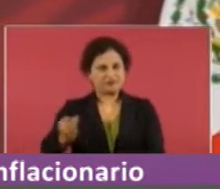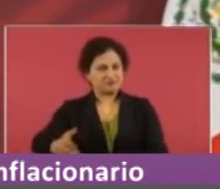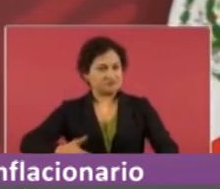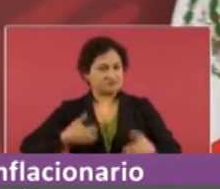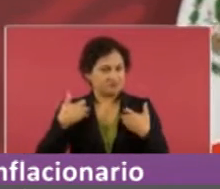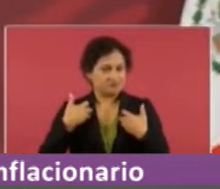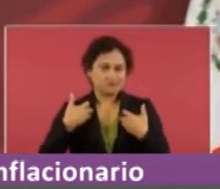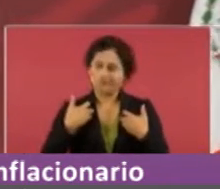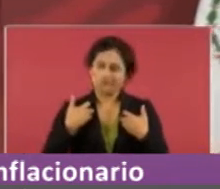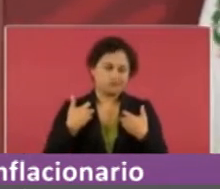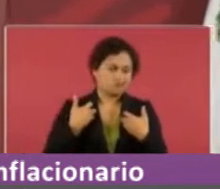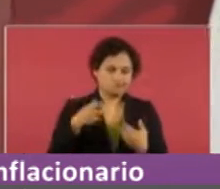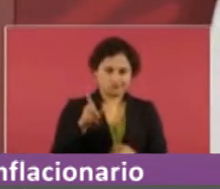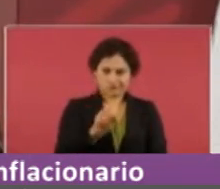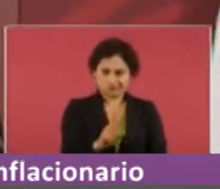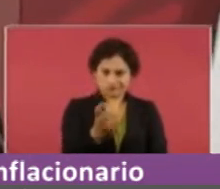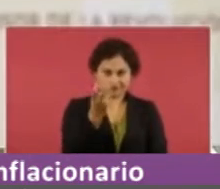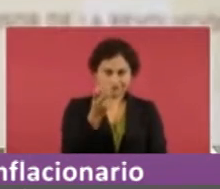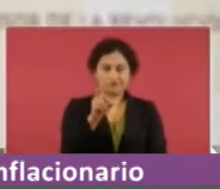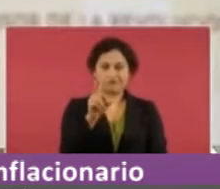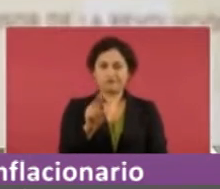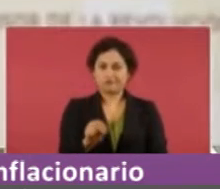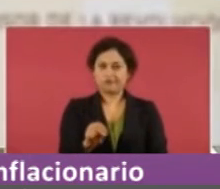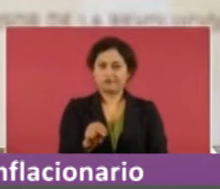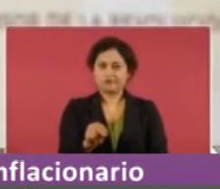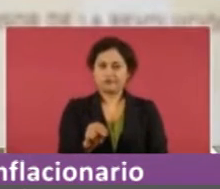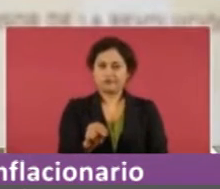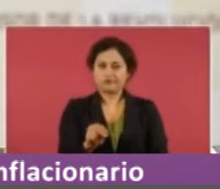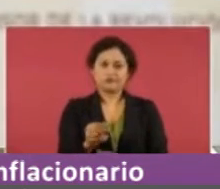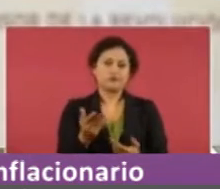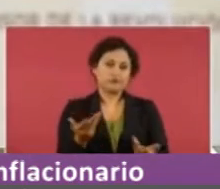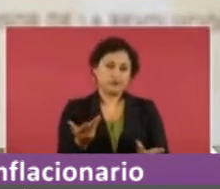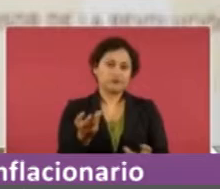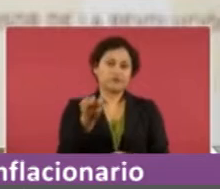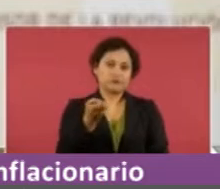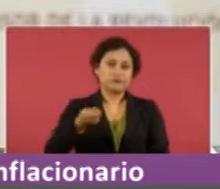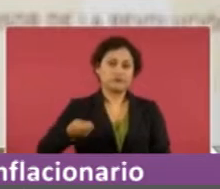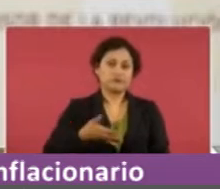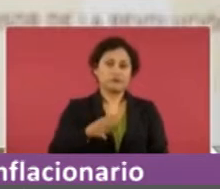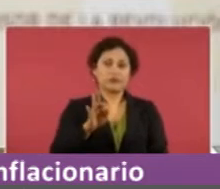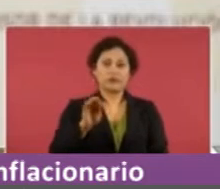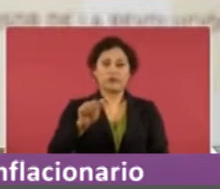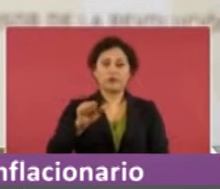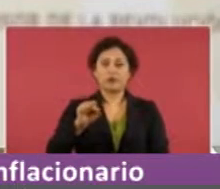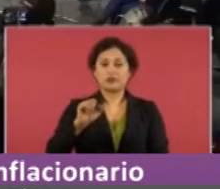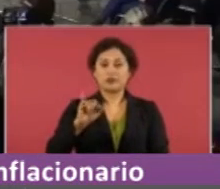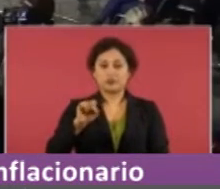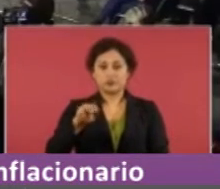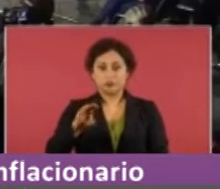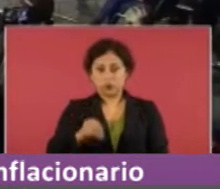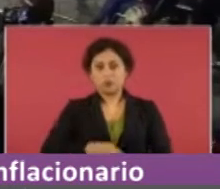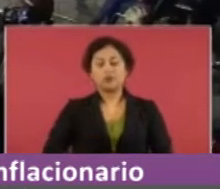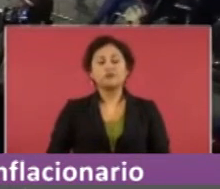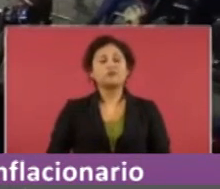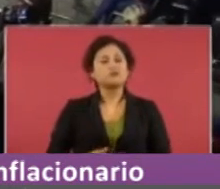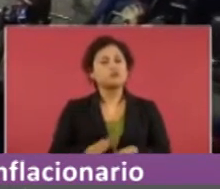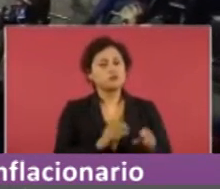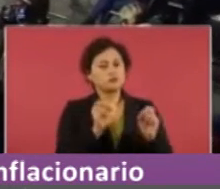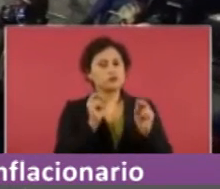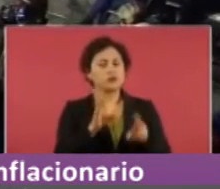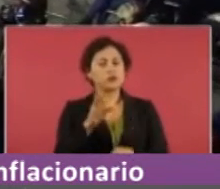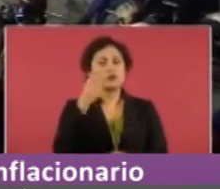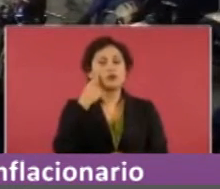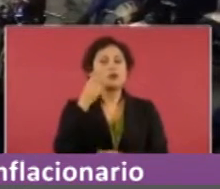de alimentos e insumos para el envasado, con la cual se les eximirá de trámites o permisos, tanto de impuestos ante Hacienda para la importación, como